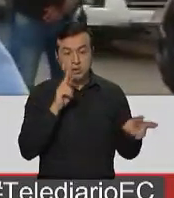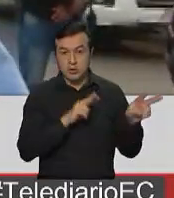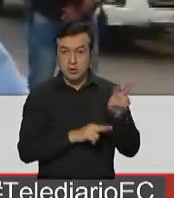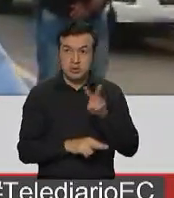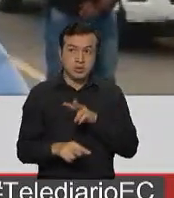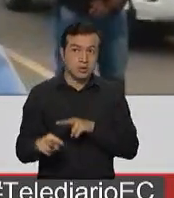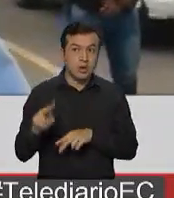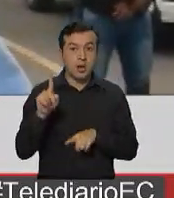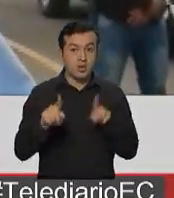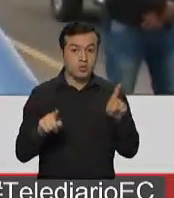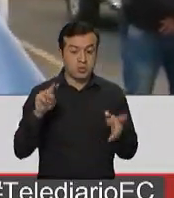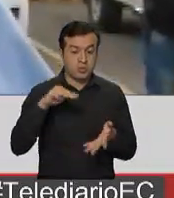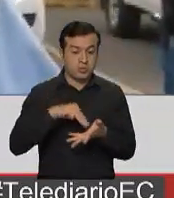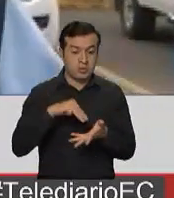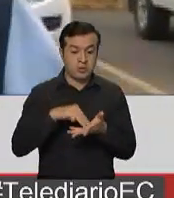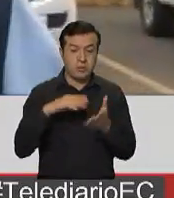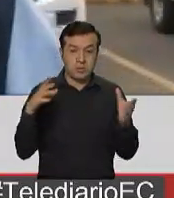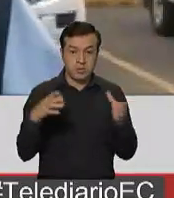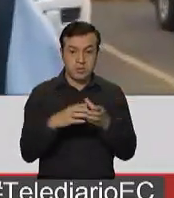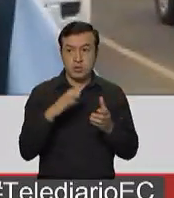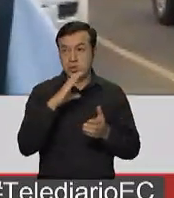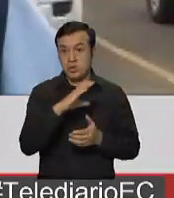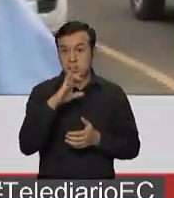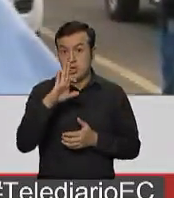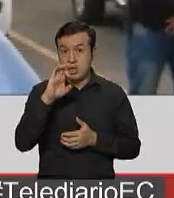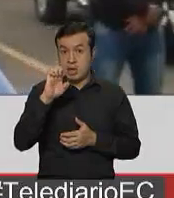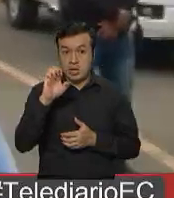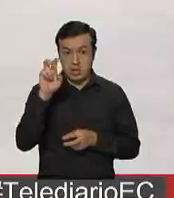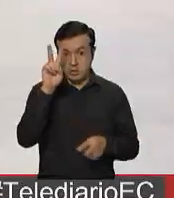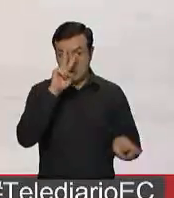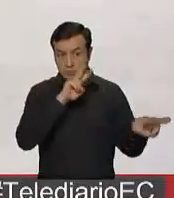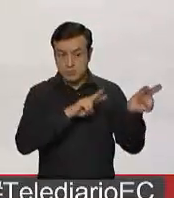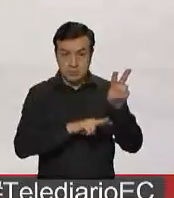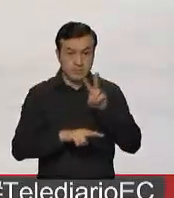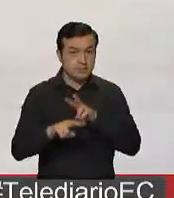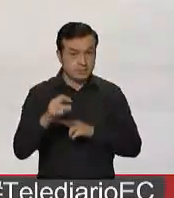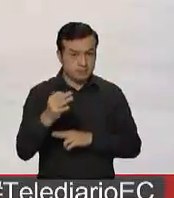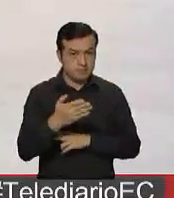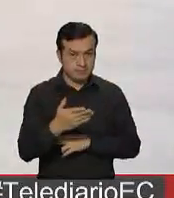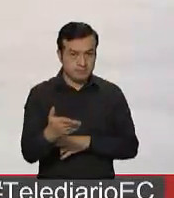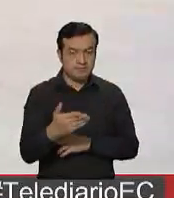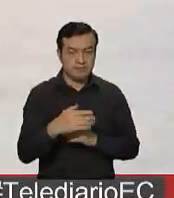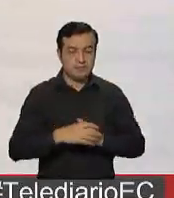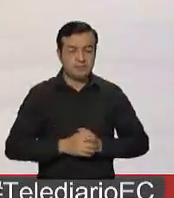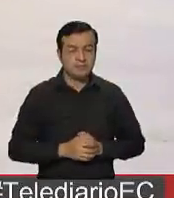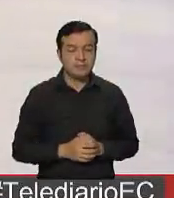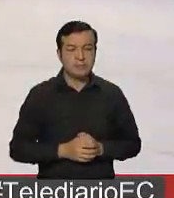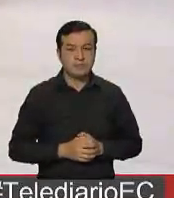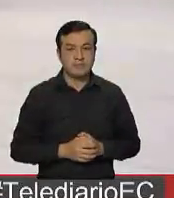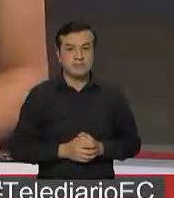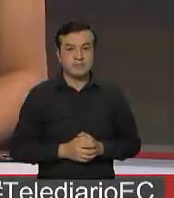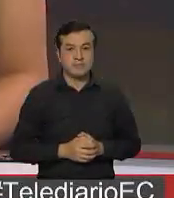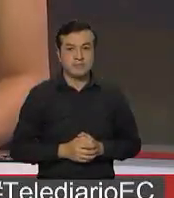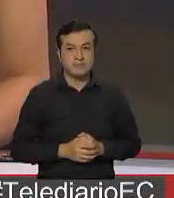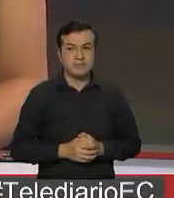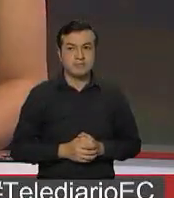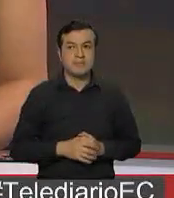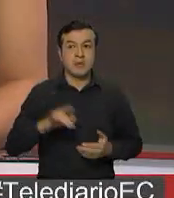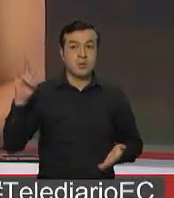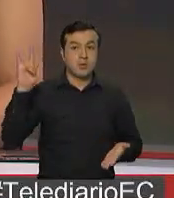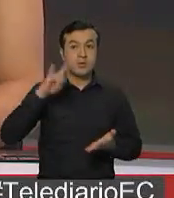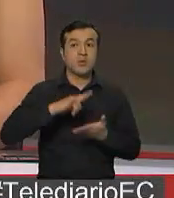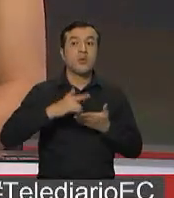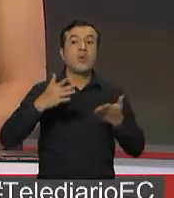embargo, tenemos miembros de la Comisión de Tránsito de manera permanente in situ. Luis Alfredo Zúñiga, Ecuador TV. Y el aeropuerto